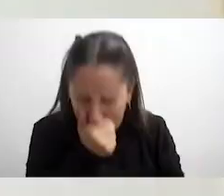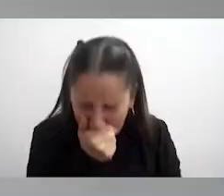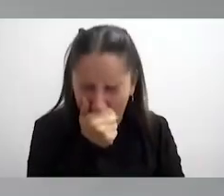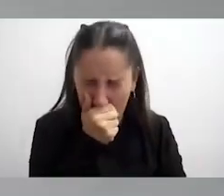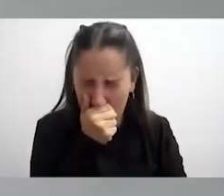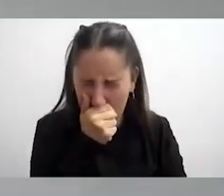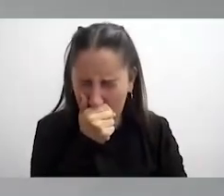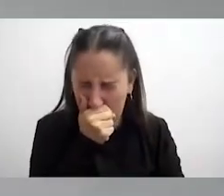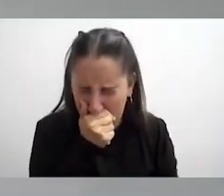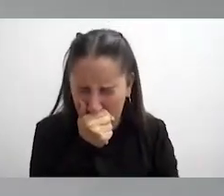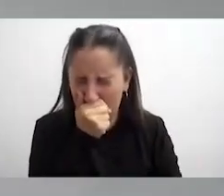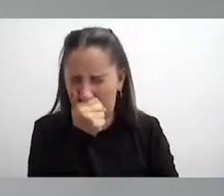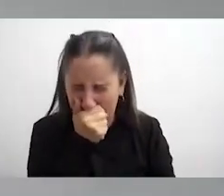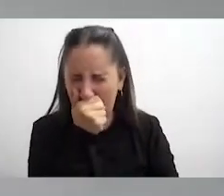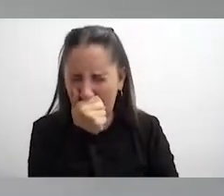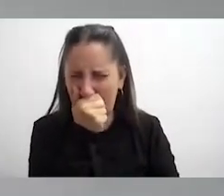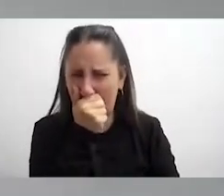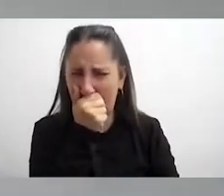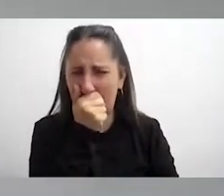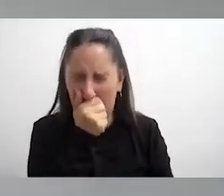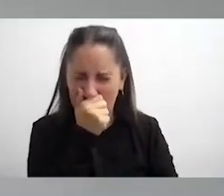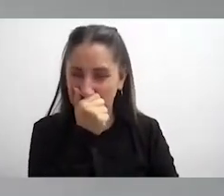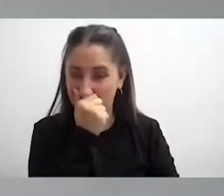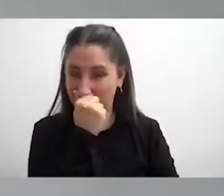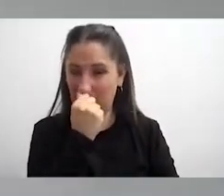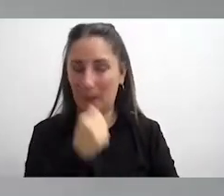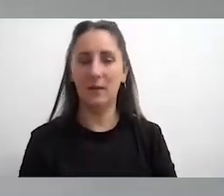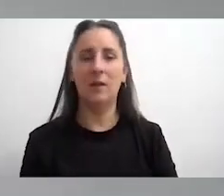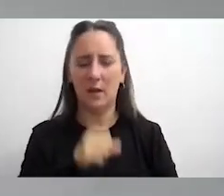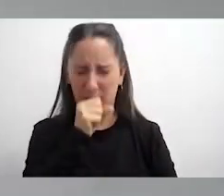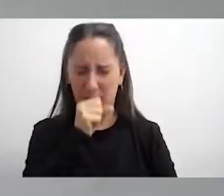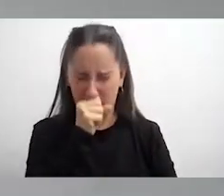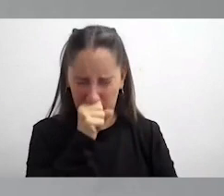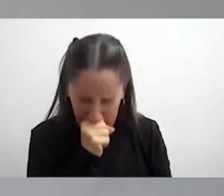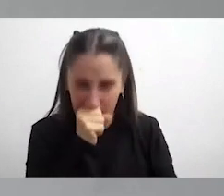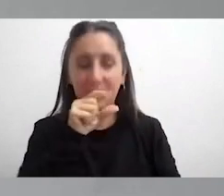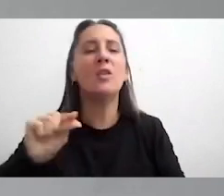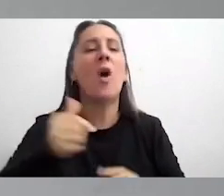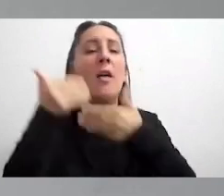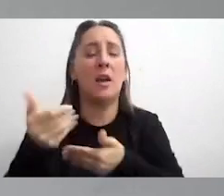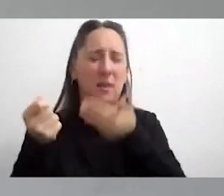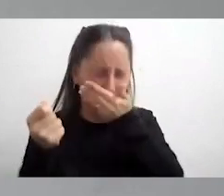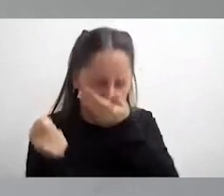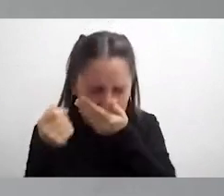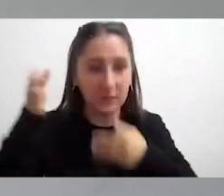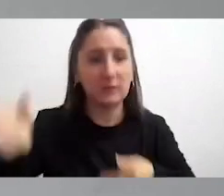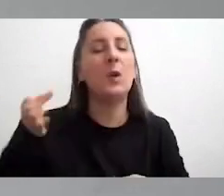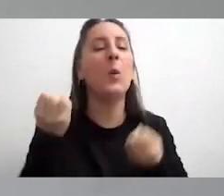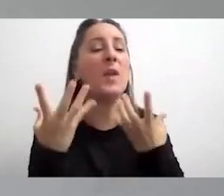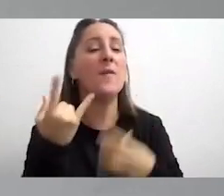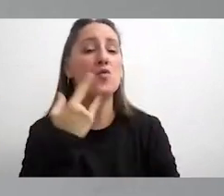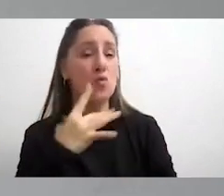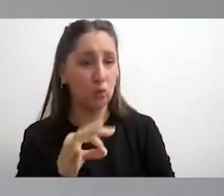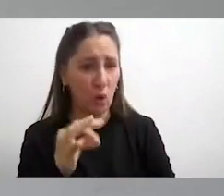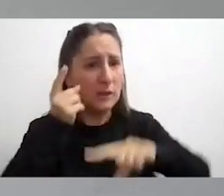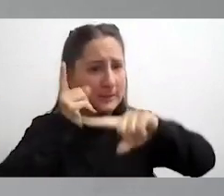Bárbaro. Un crédito cuyo origen es el adelanto a proveedores por la compra de un bien de uso, ¿resulta